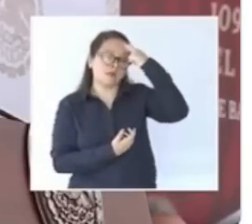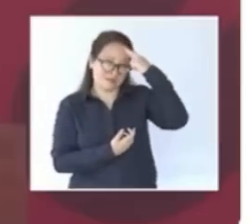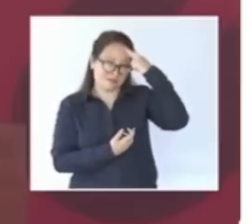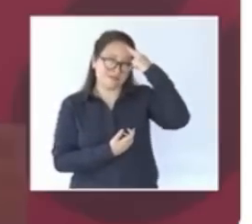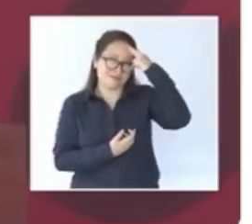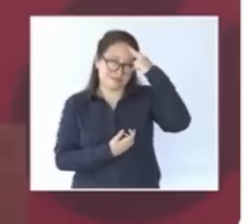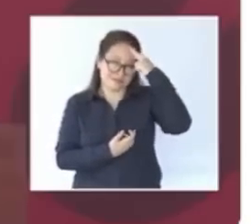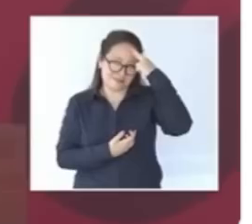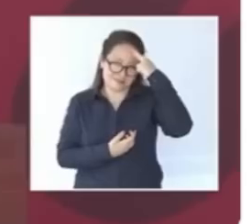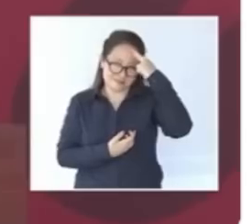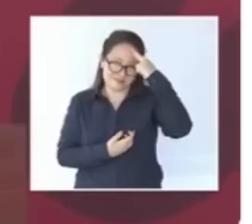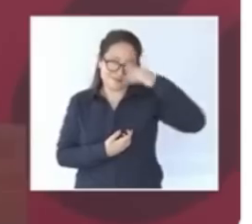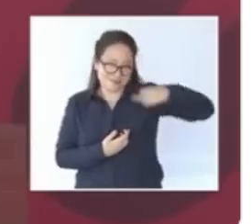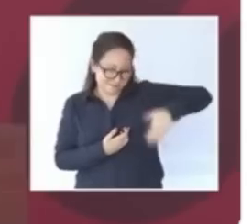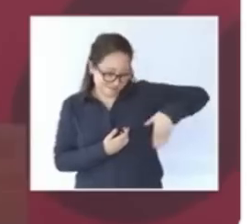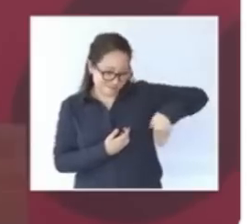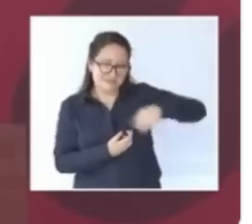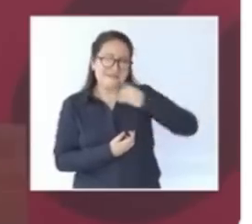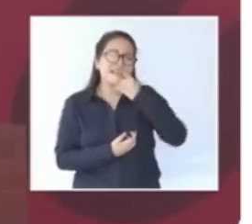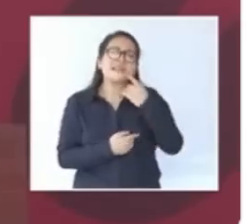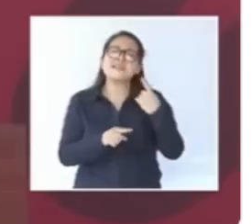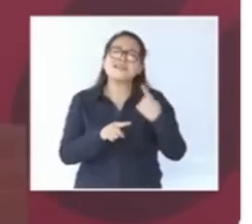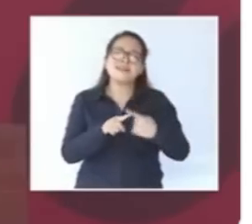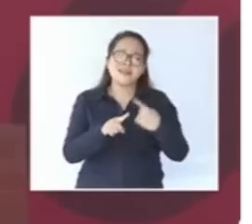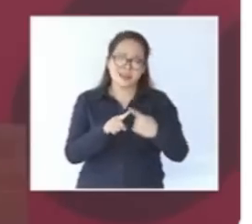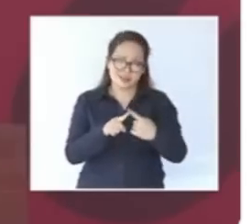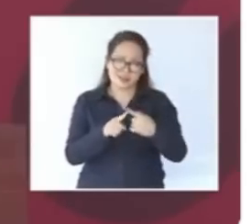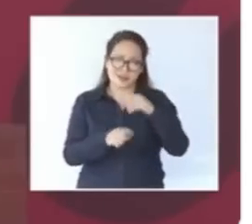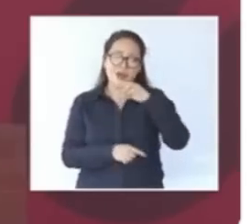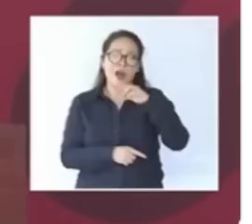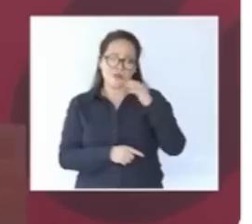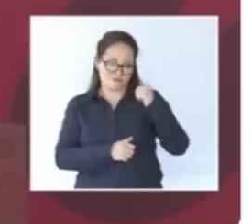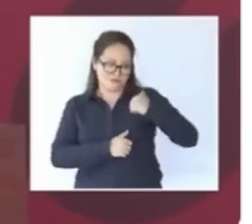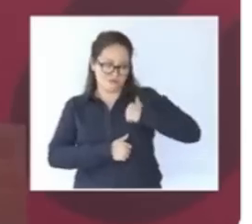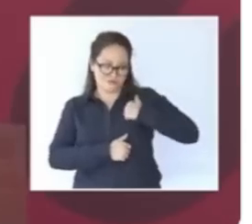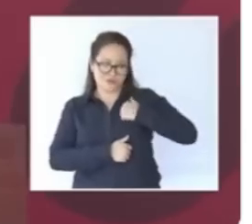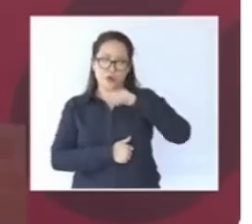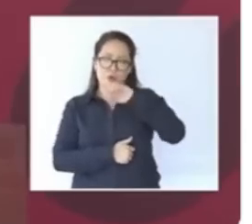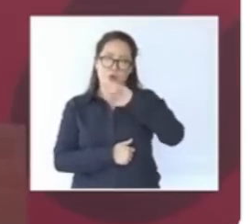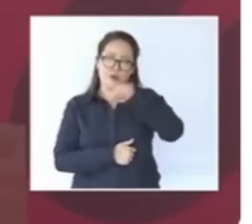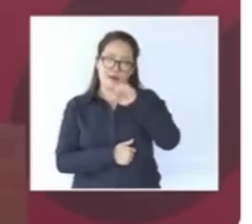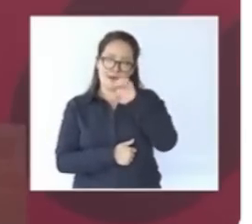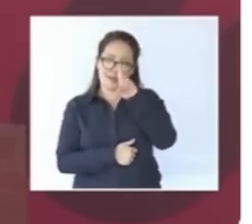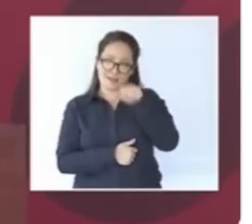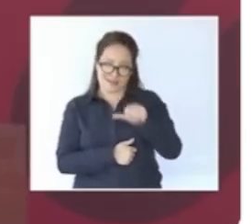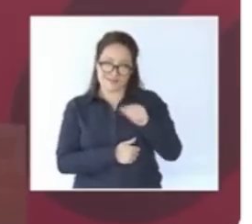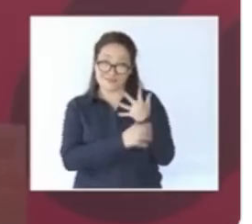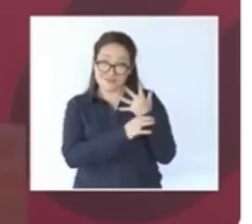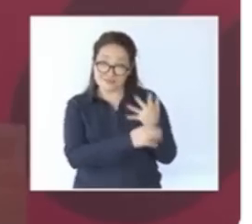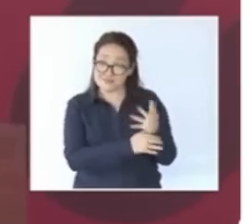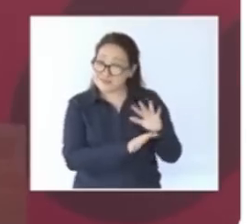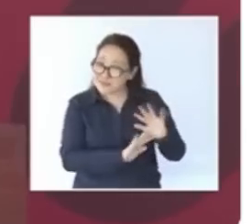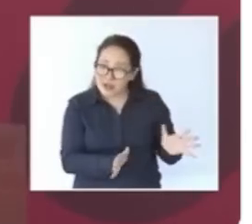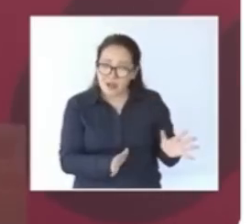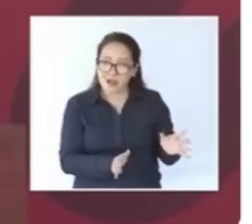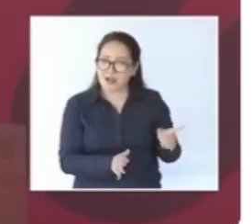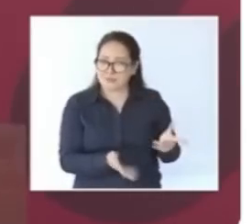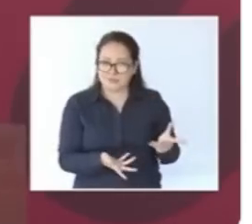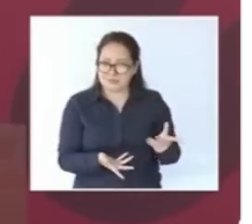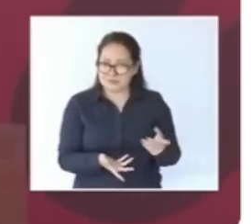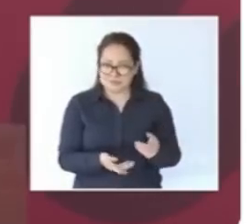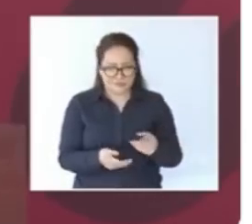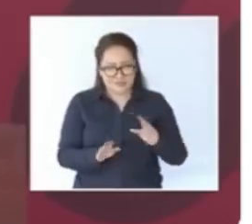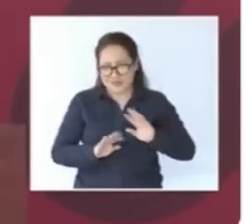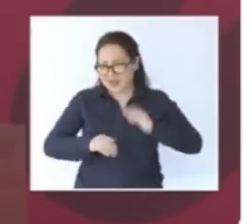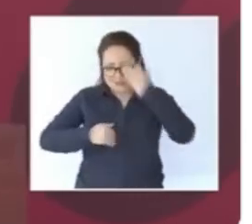mencionó el almirante Ojeda, son otros tiempos. México tiene